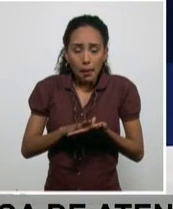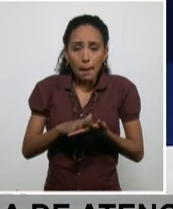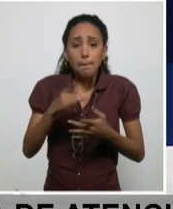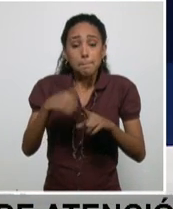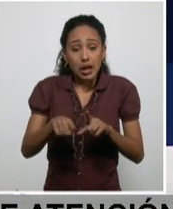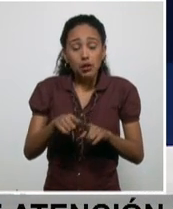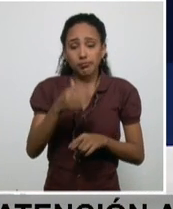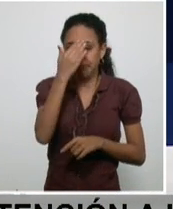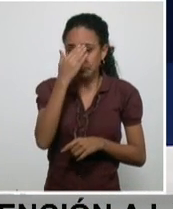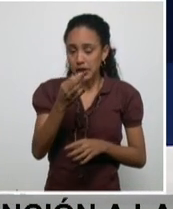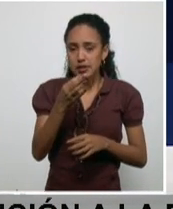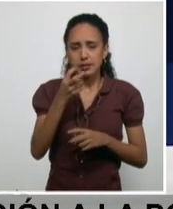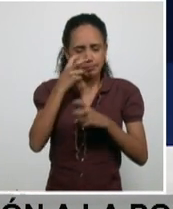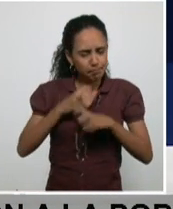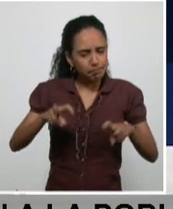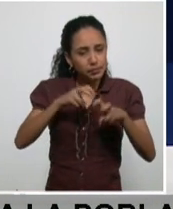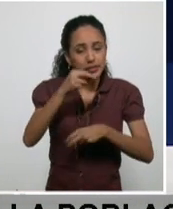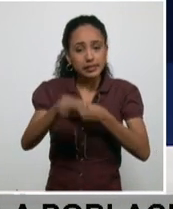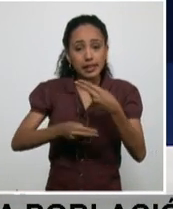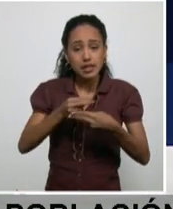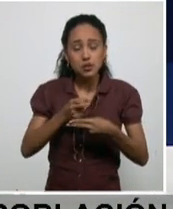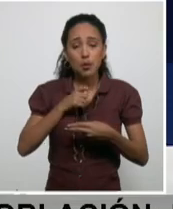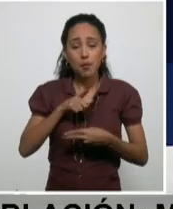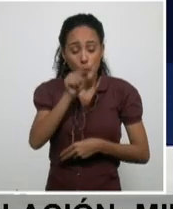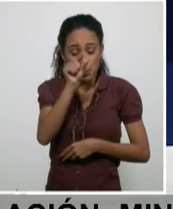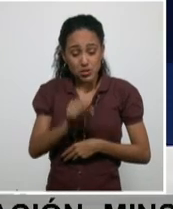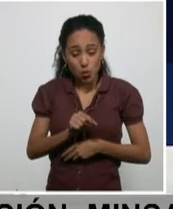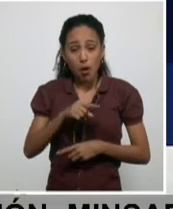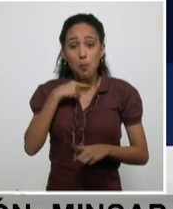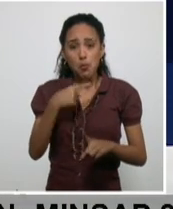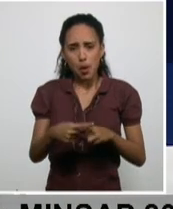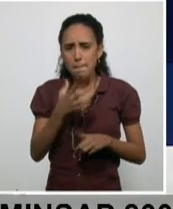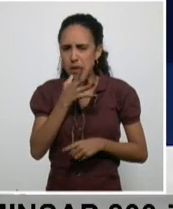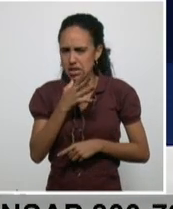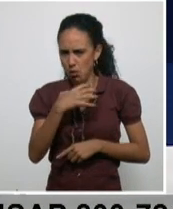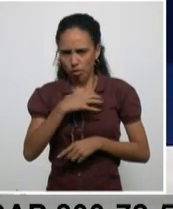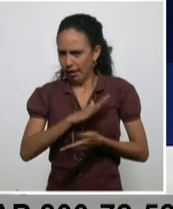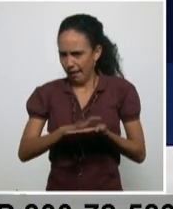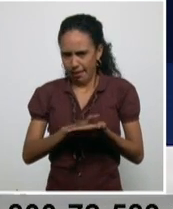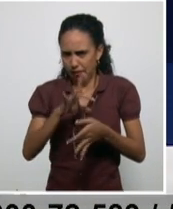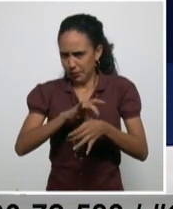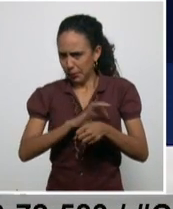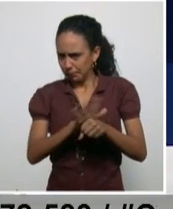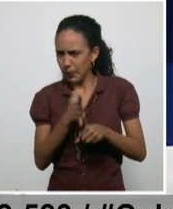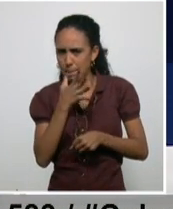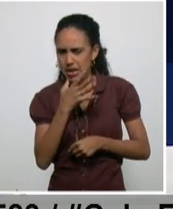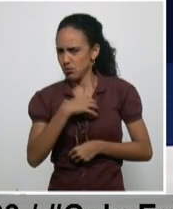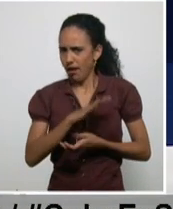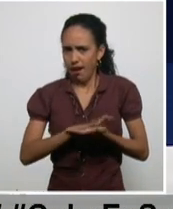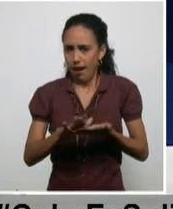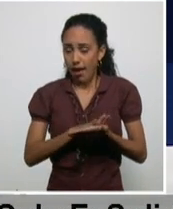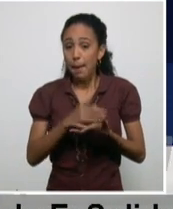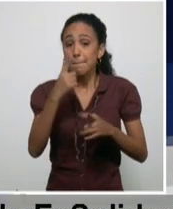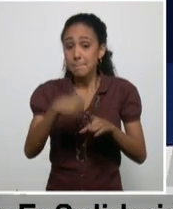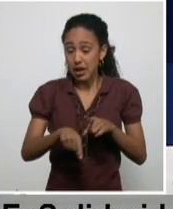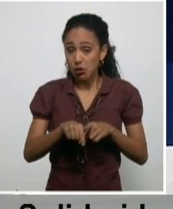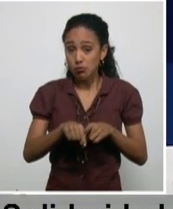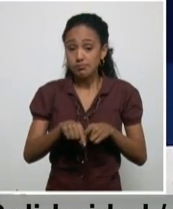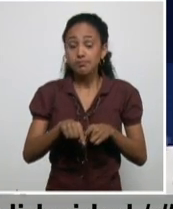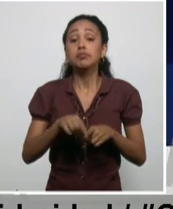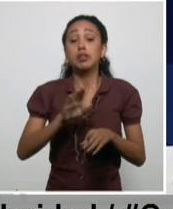estudio que se hizo de una persona que aparentemente no tenía la enfermedad, pues estos 30 casos no se